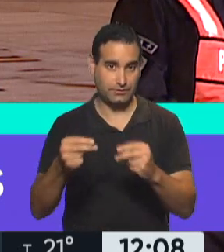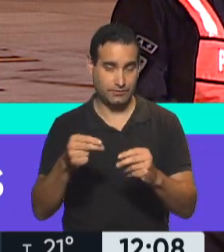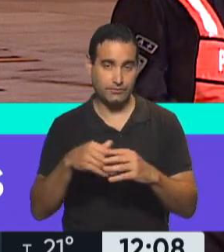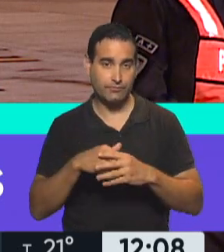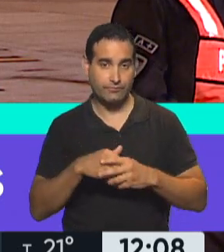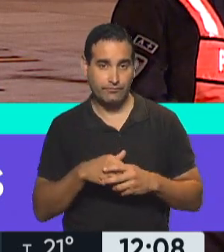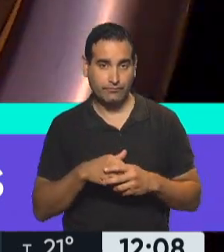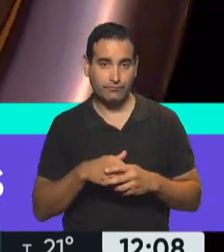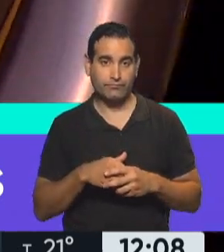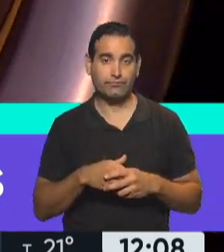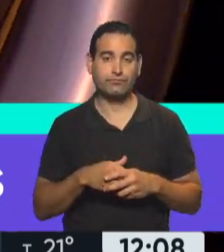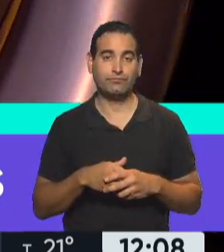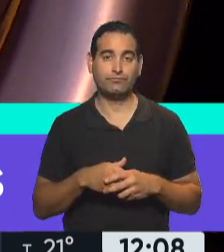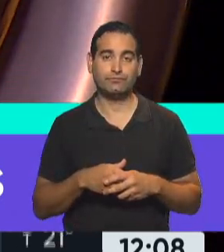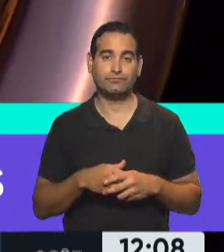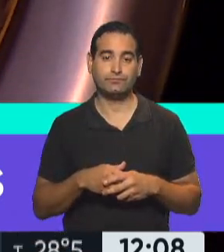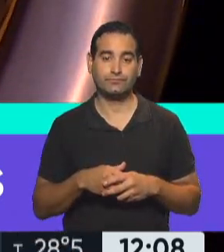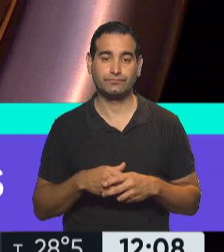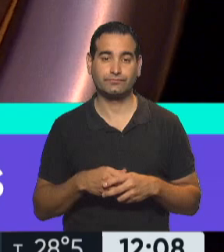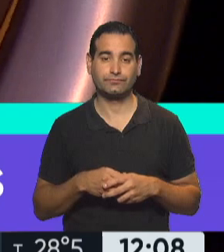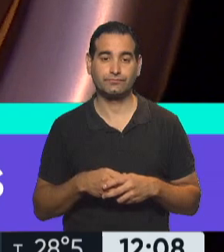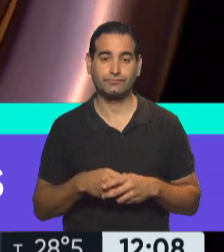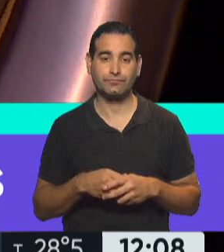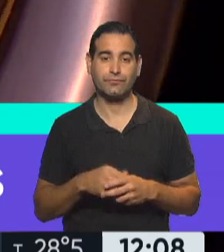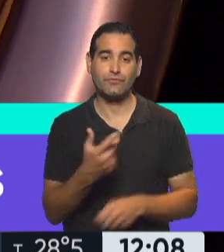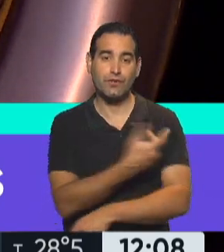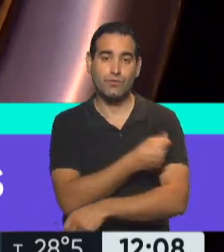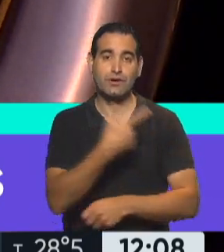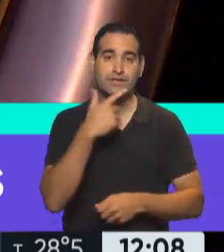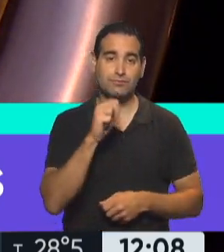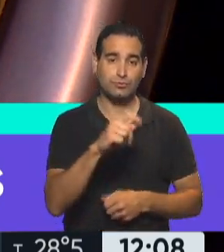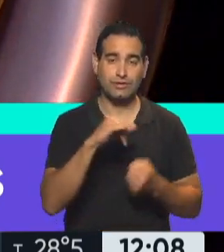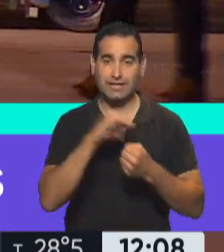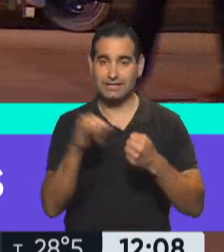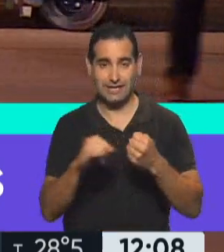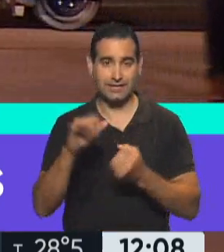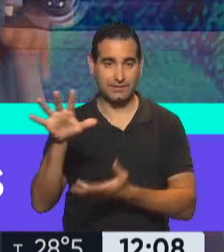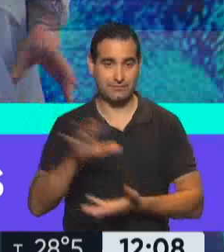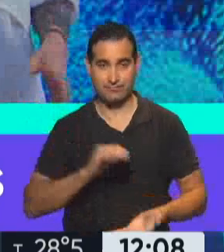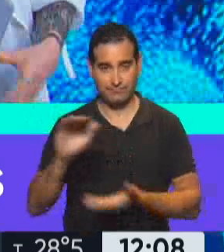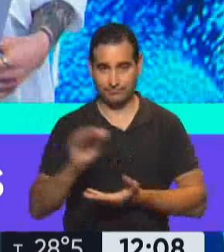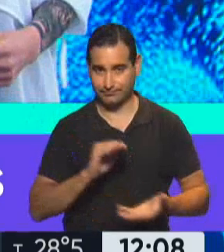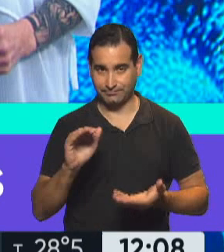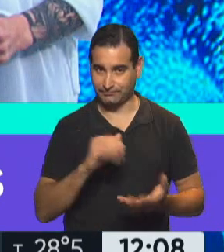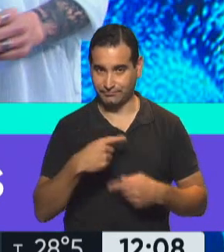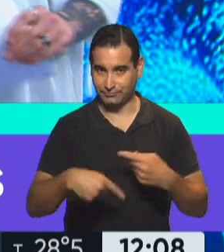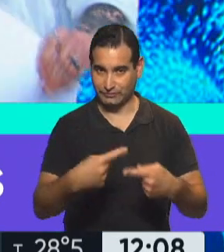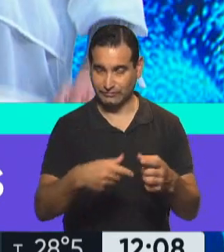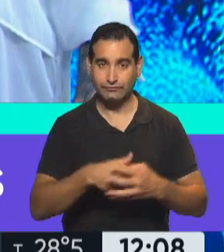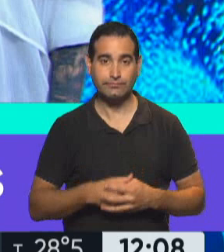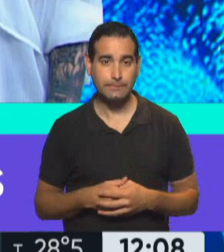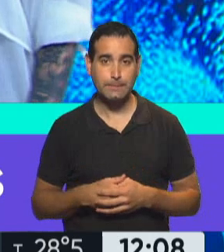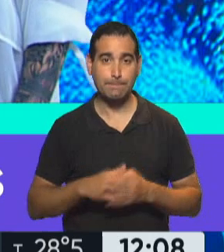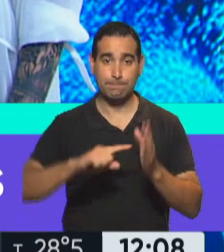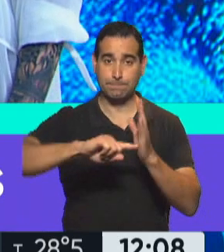país, siguen llegando más dosis de vacunas Sputnik V y AstraZeneca. Bien, más vacunas en la zona de CABA, en